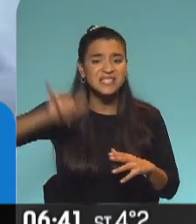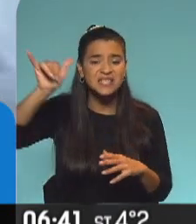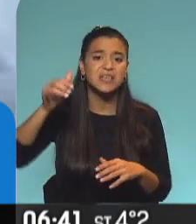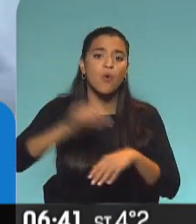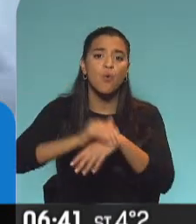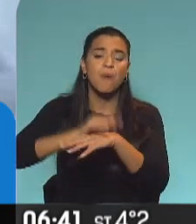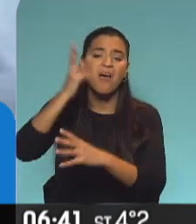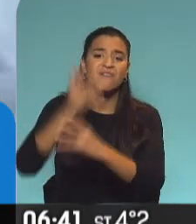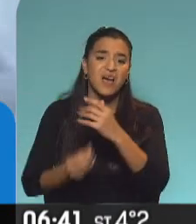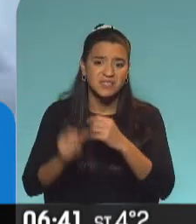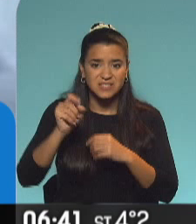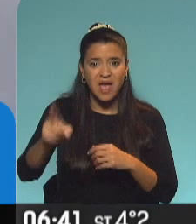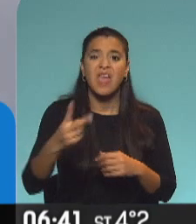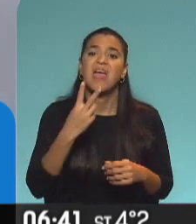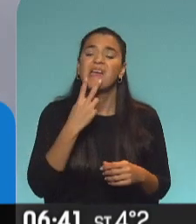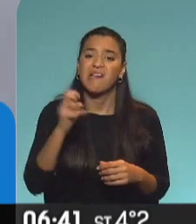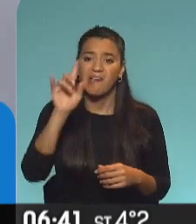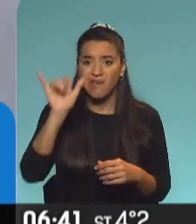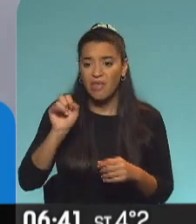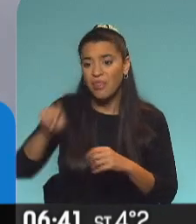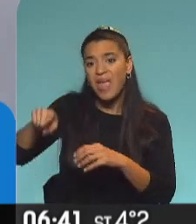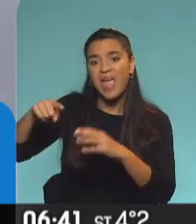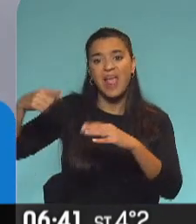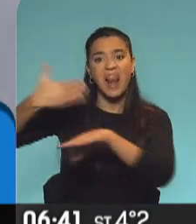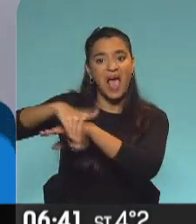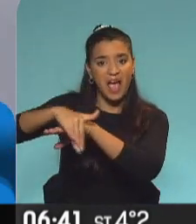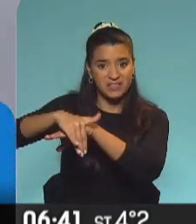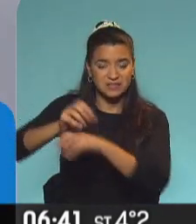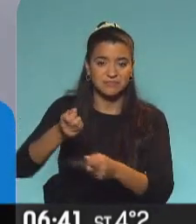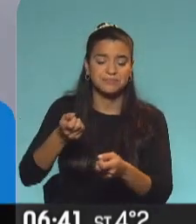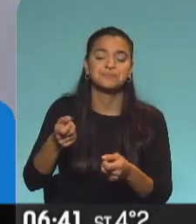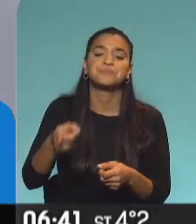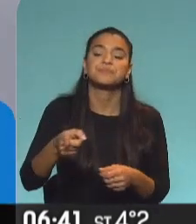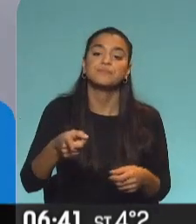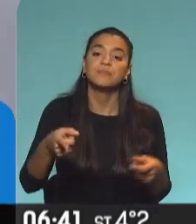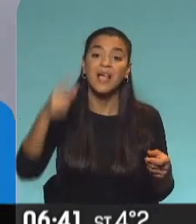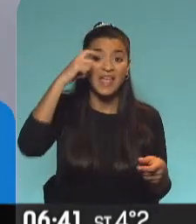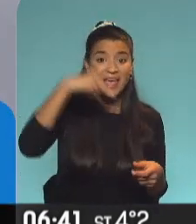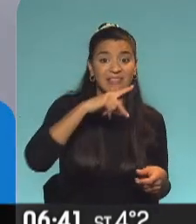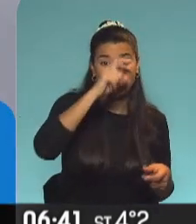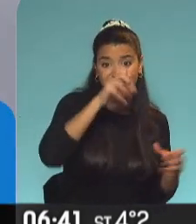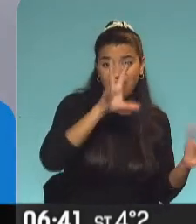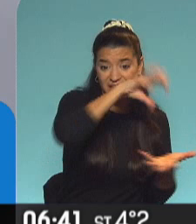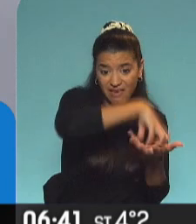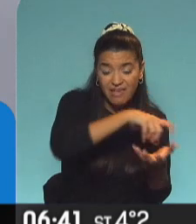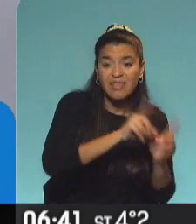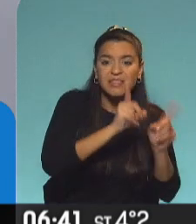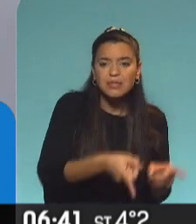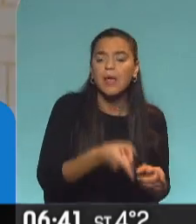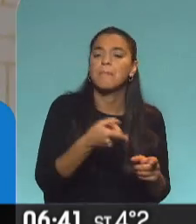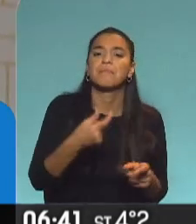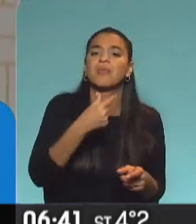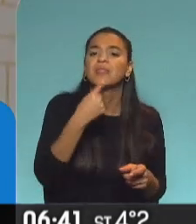desperfectos en una instalación eléctrica en la vía pública el ente además tiene un pedido para que se le rescinda el contrato a